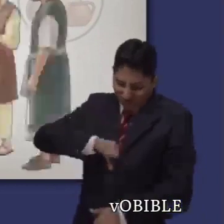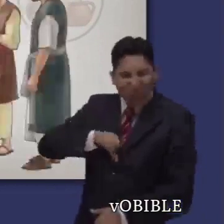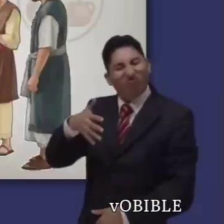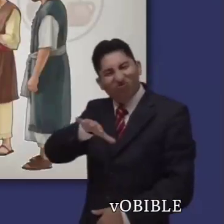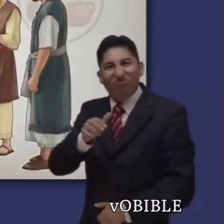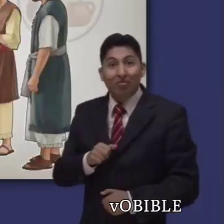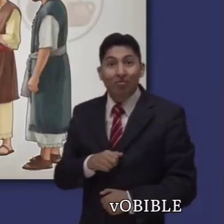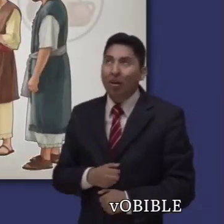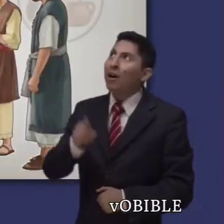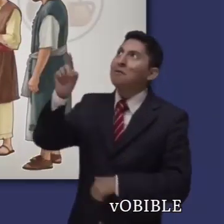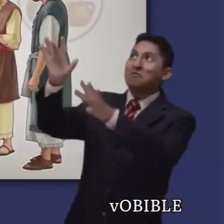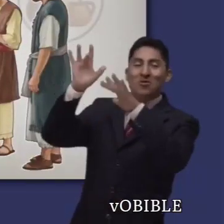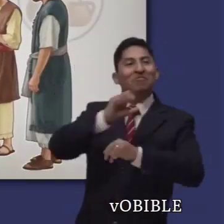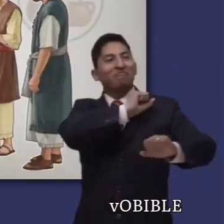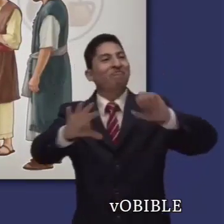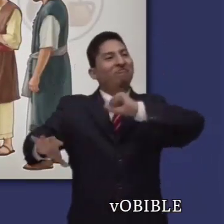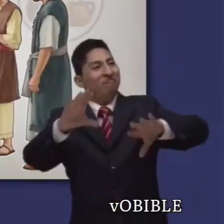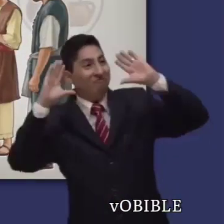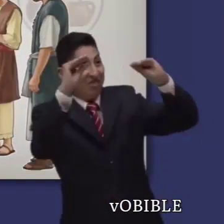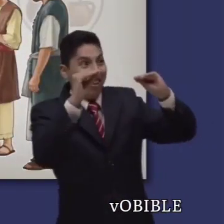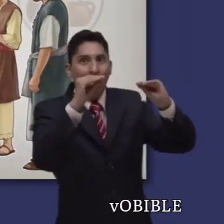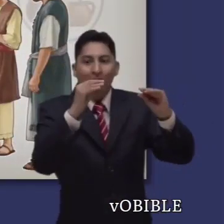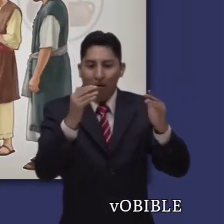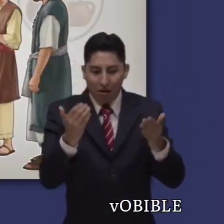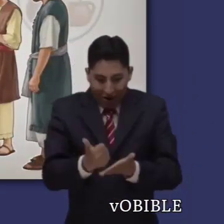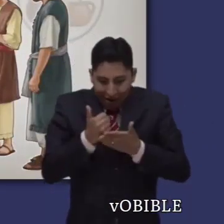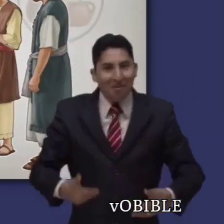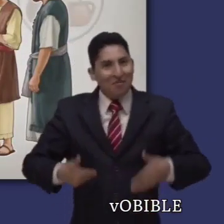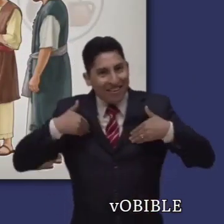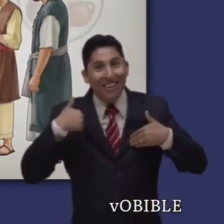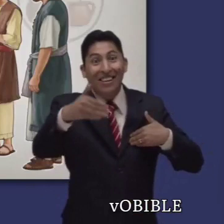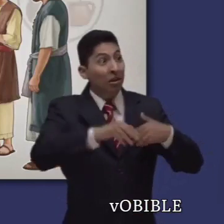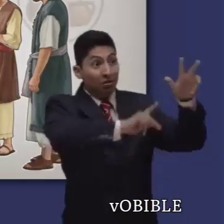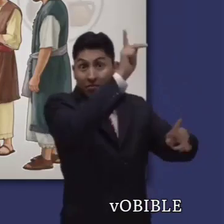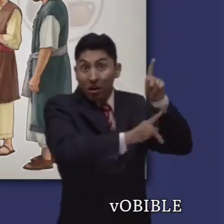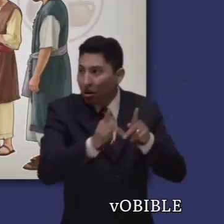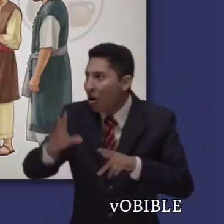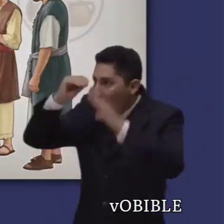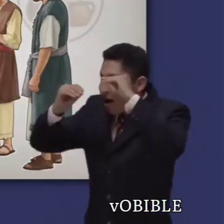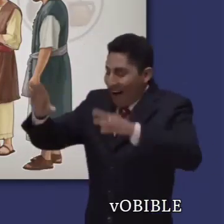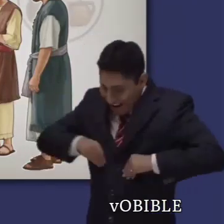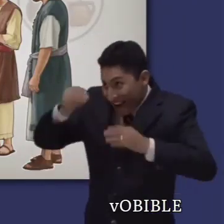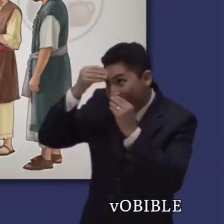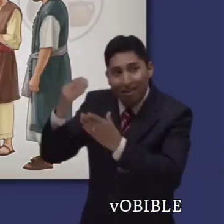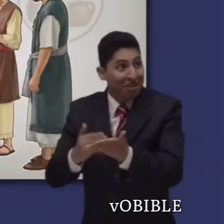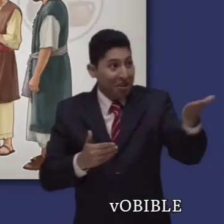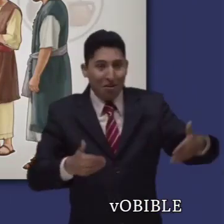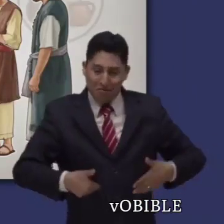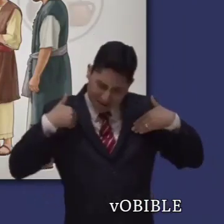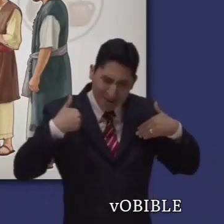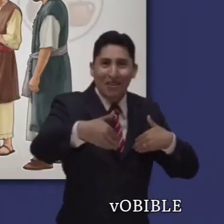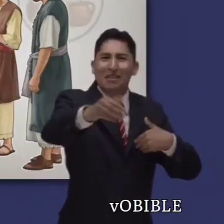Aunque solo somos vasos de barro imperfectos, el mensaje que predicamos puede significar vida eterna para nosotros y para quienes